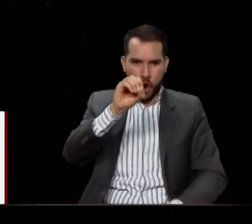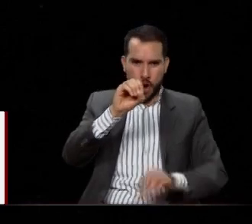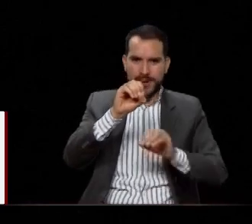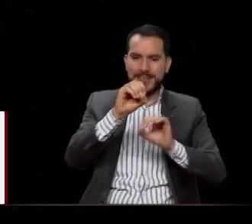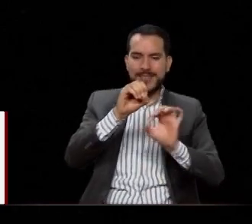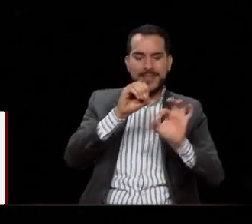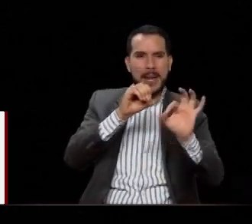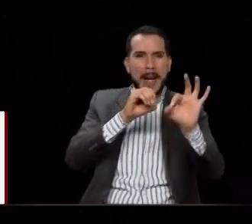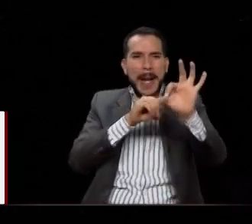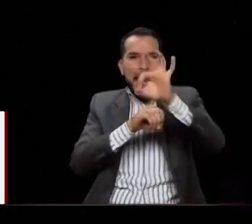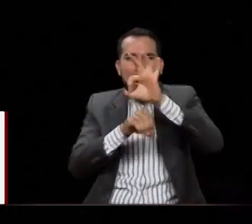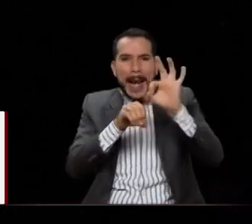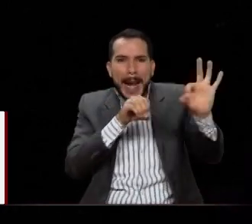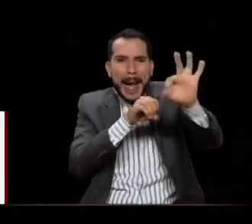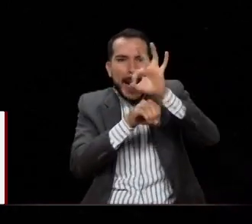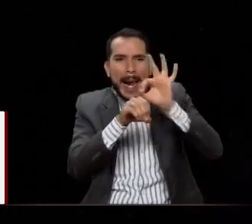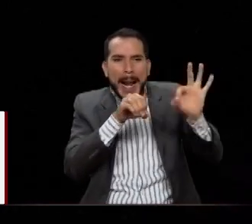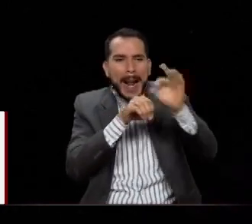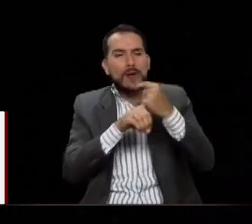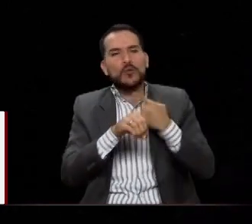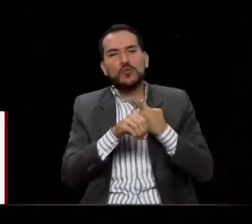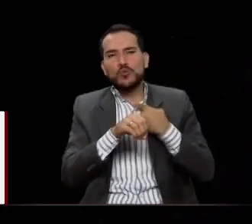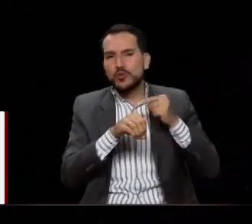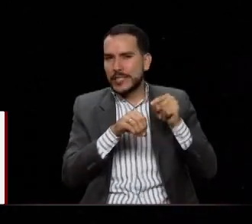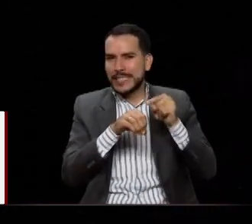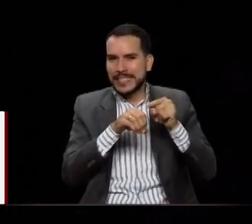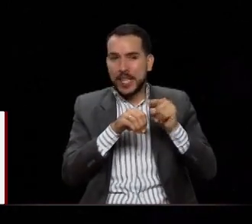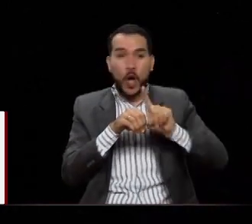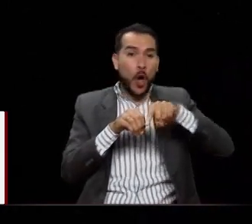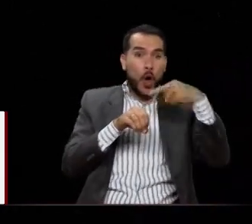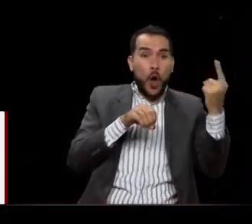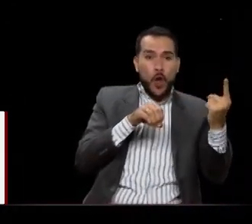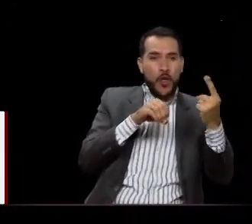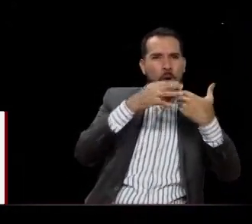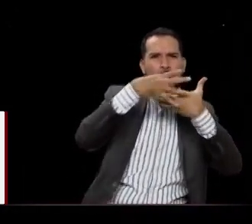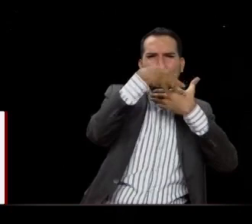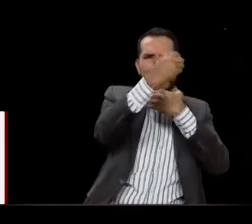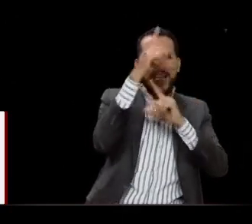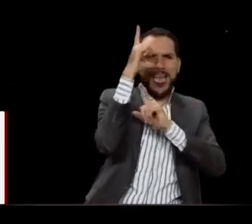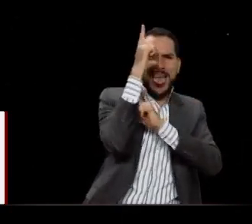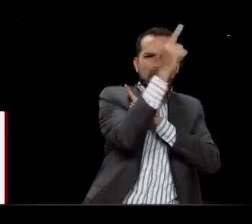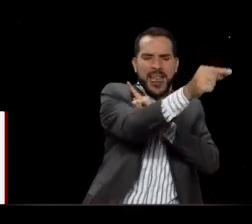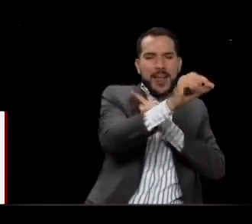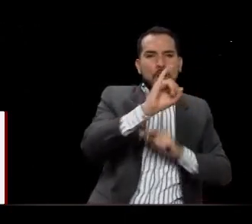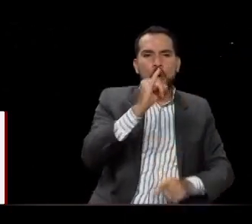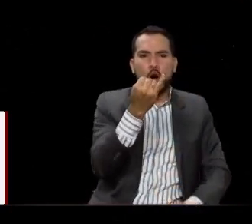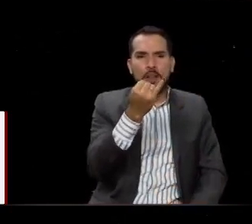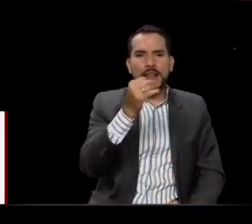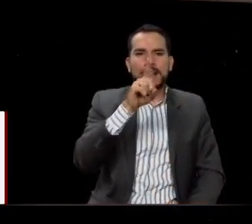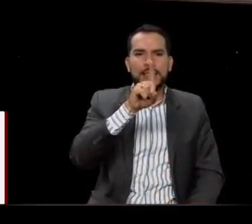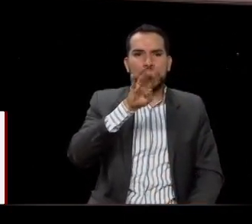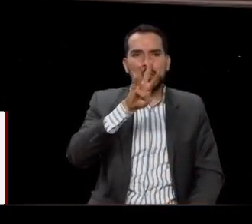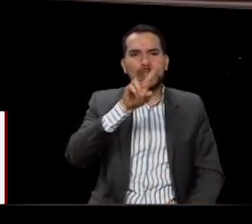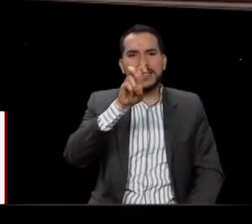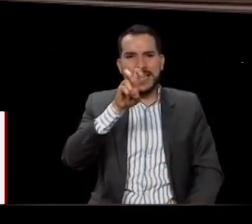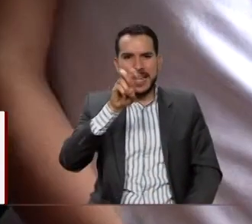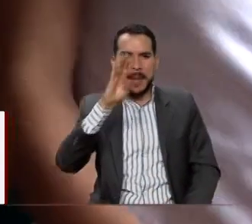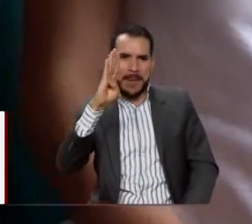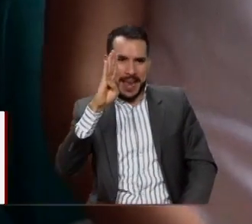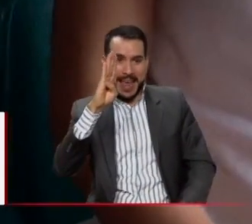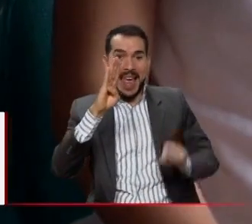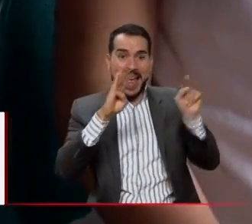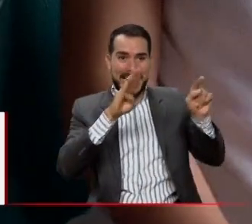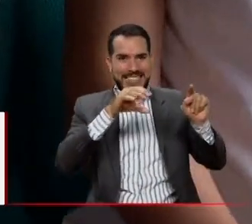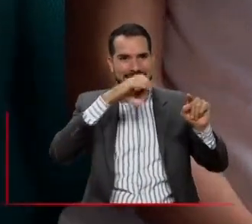planeta y mi exoplaneta favorito Es j17 B Es un planeta muy hermoso tiene muchos anillos mi